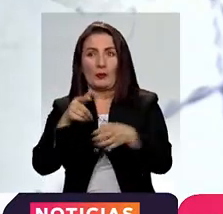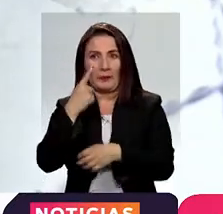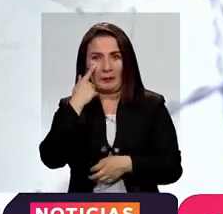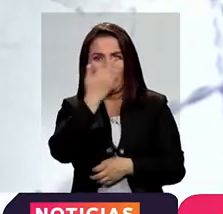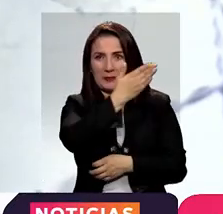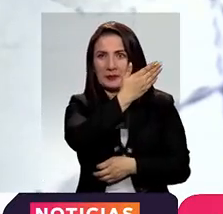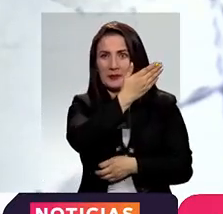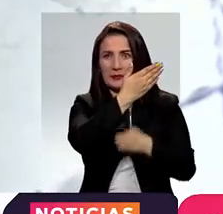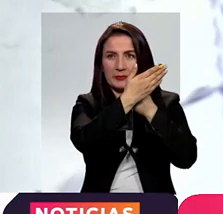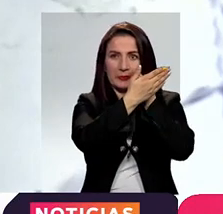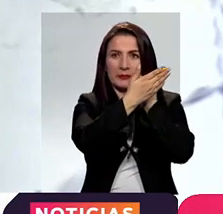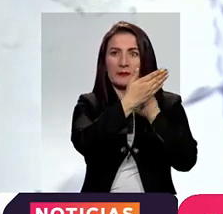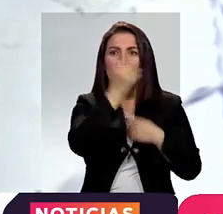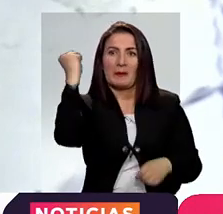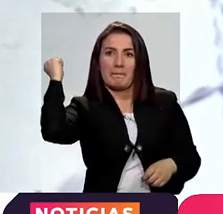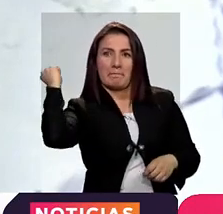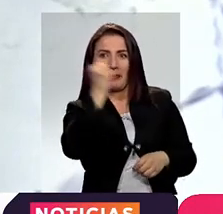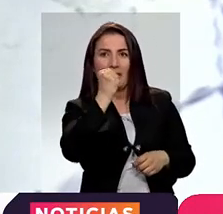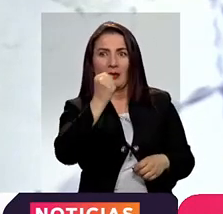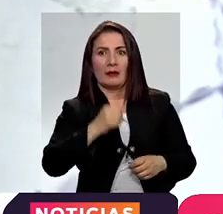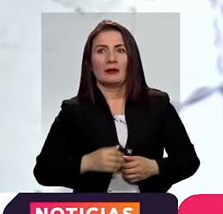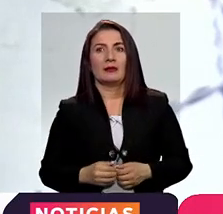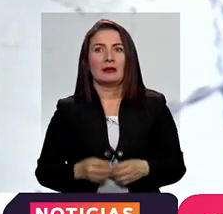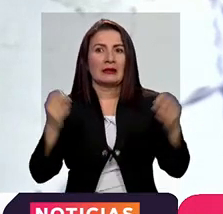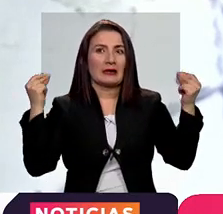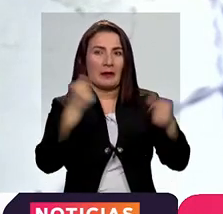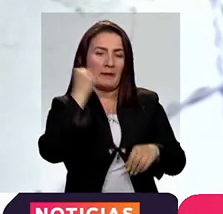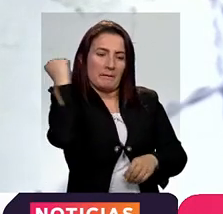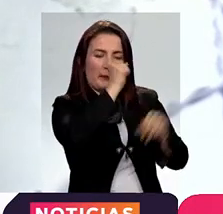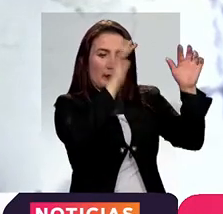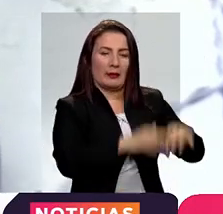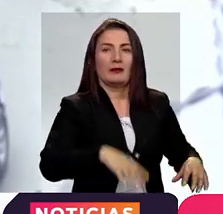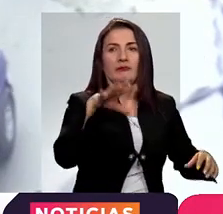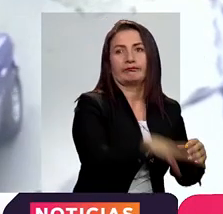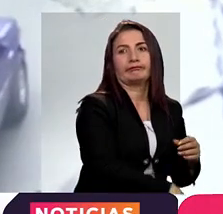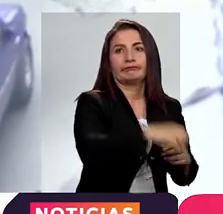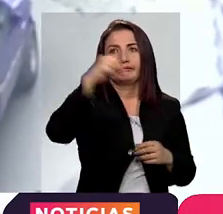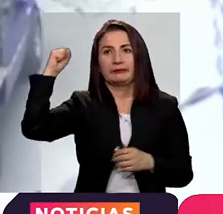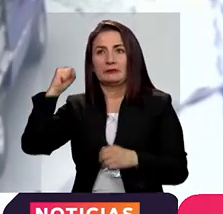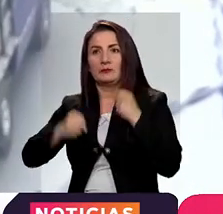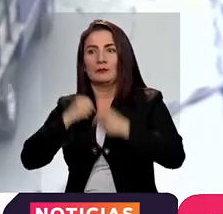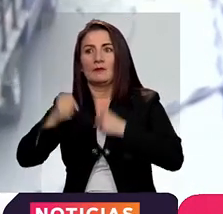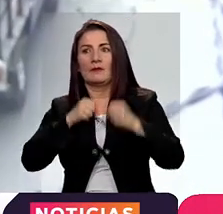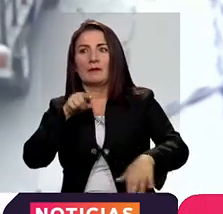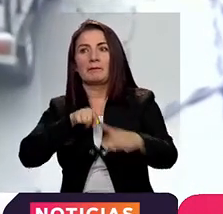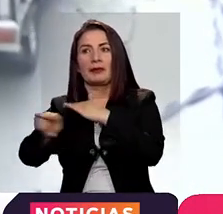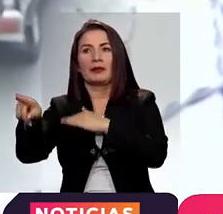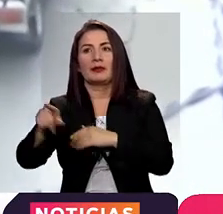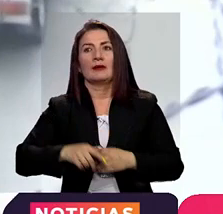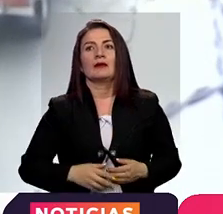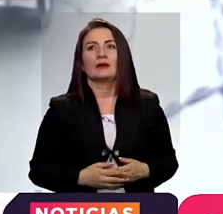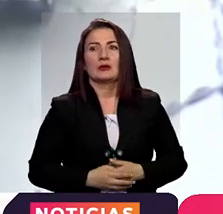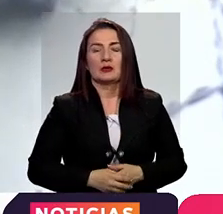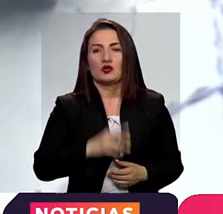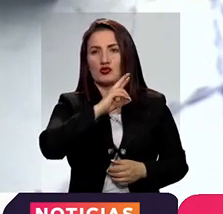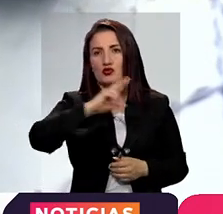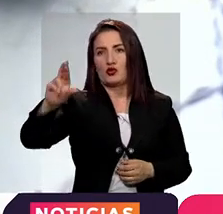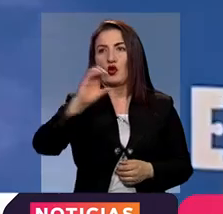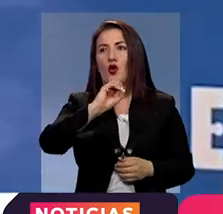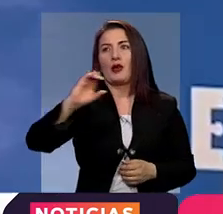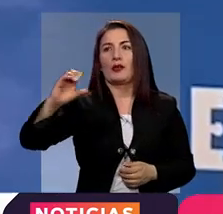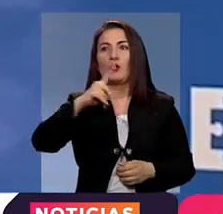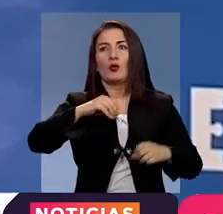Con elementos cortopunzantes y en segundos rompían los cristales y robaban a los conductores de vehículos en el suroriente de